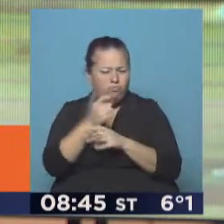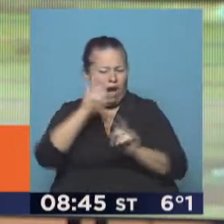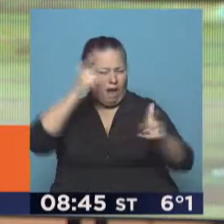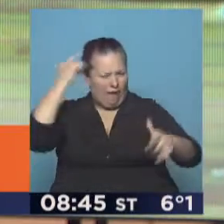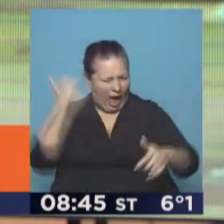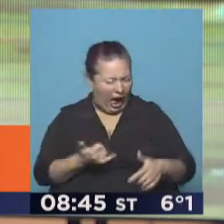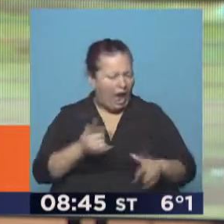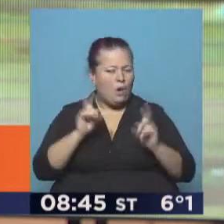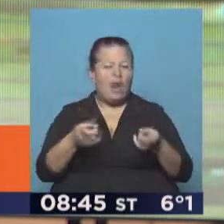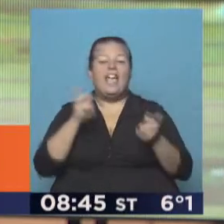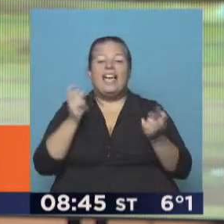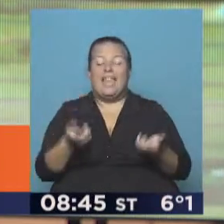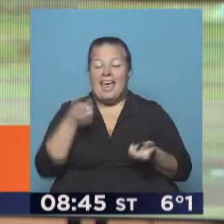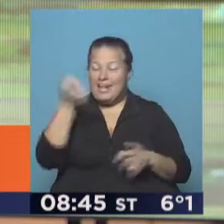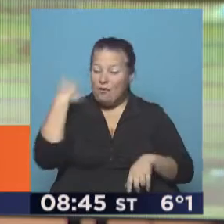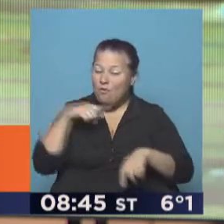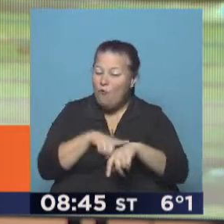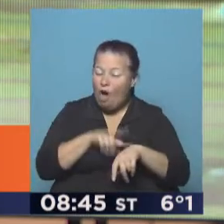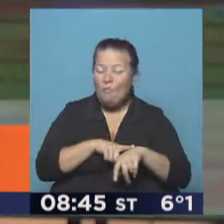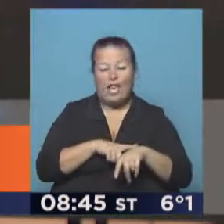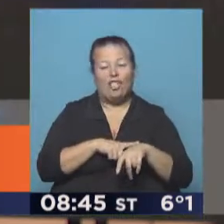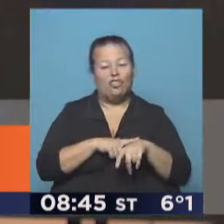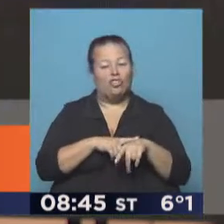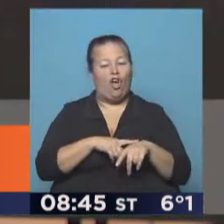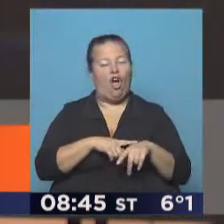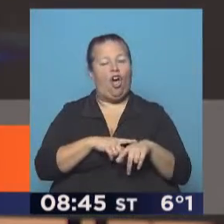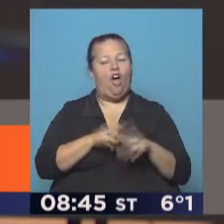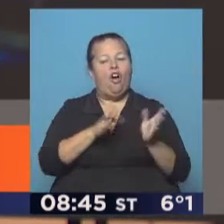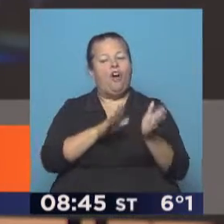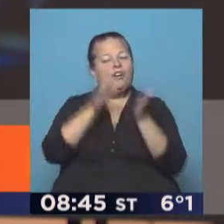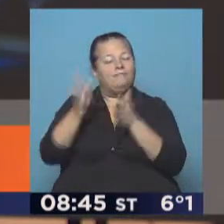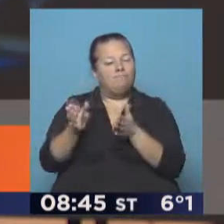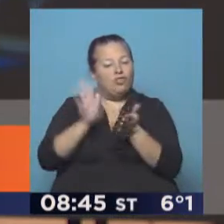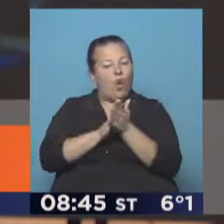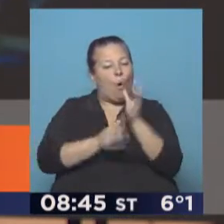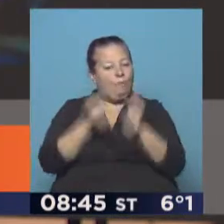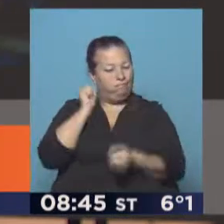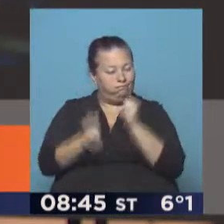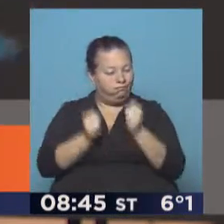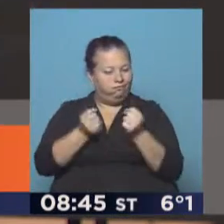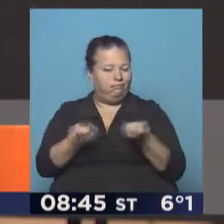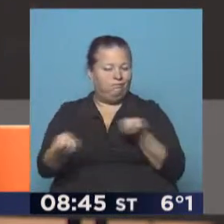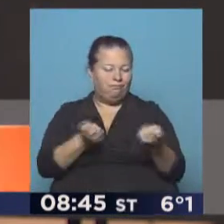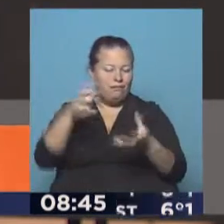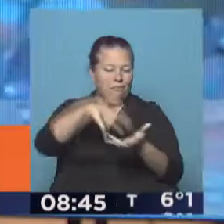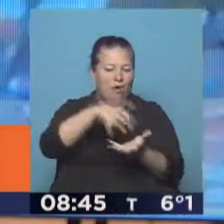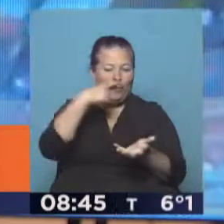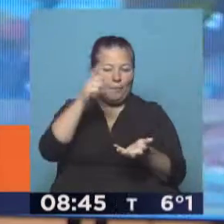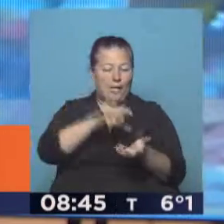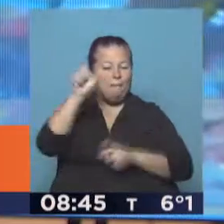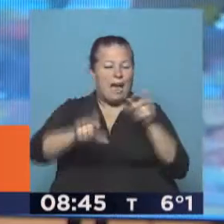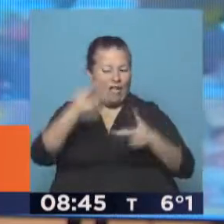capacitada. Estoy hablando de que en ese entonces se puso en la parte obrera a manipular pozos petroleros a